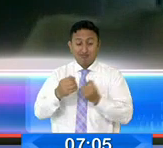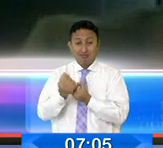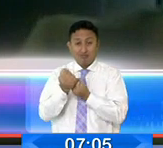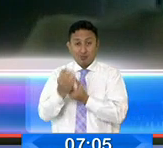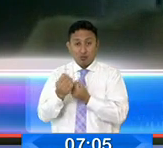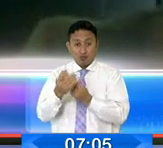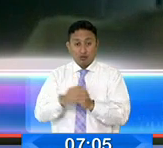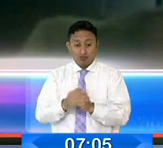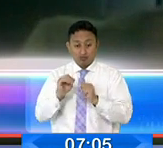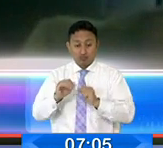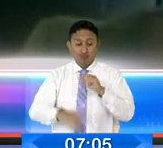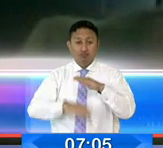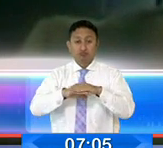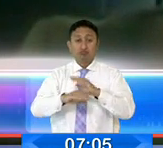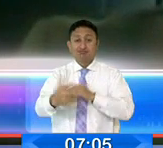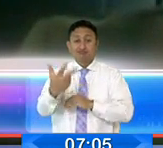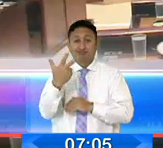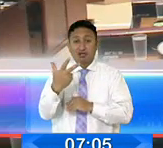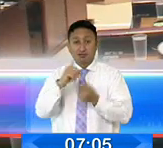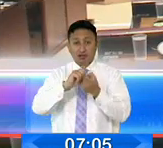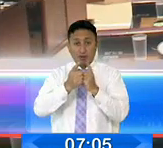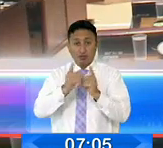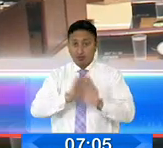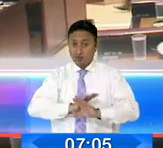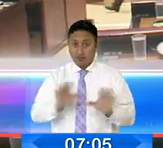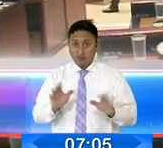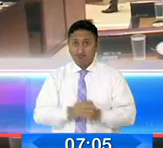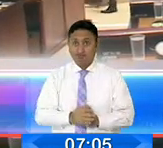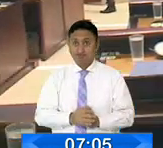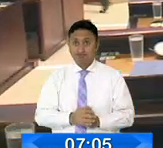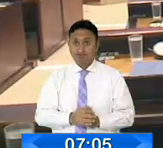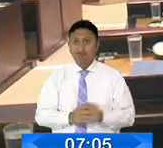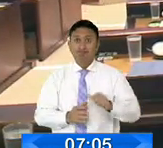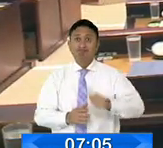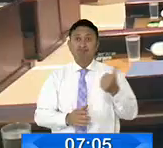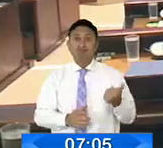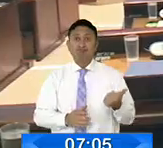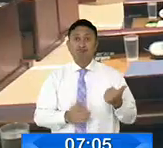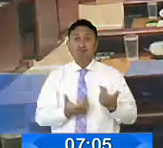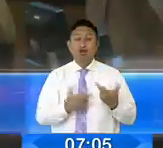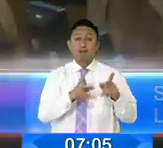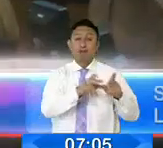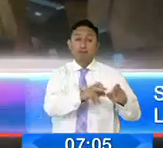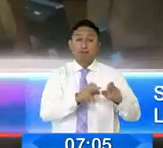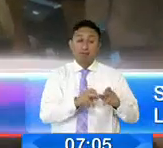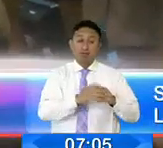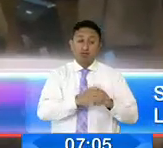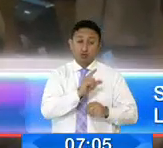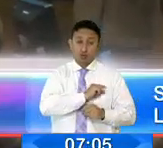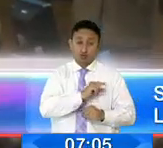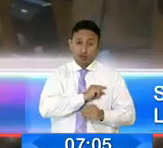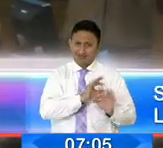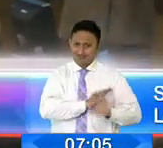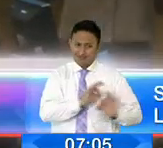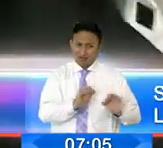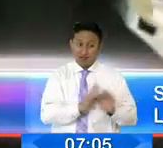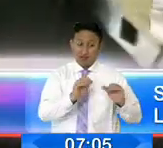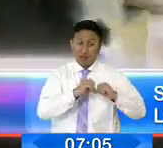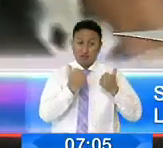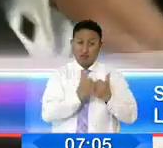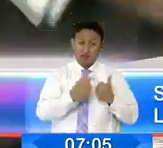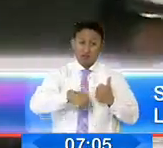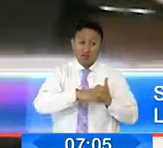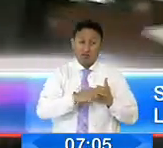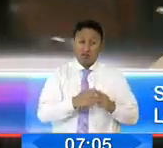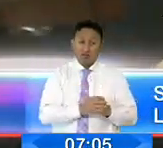se ponga máximo unos 3 cambios del orden del día. Punto a considerar, tuvo relación con otorgar licencias sin sueldo a los legisladores cuando estos se